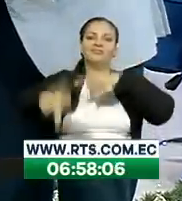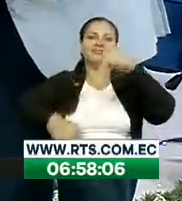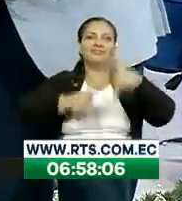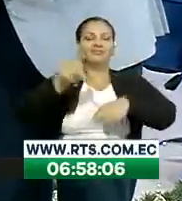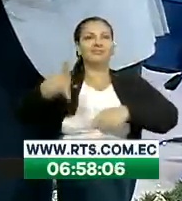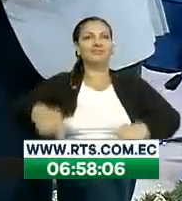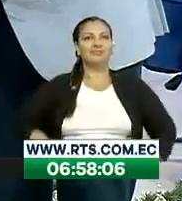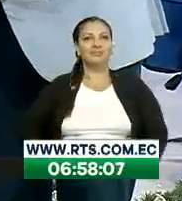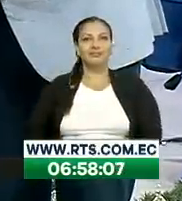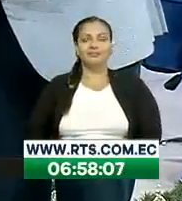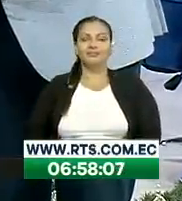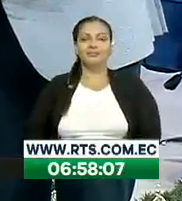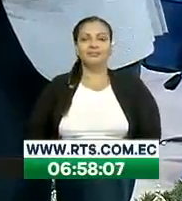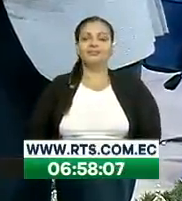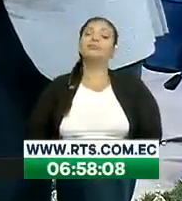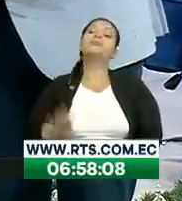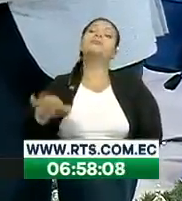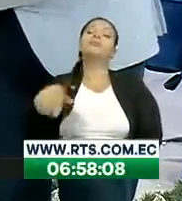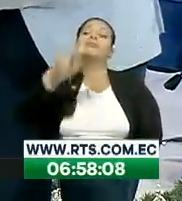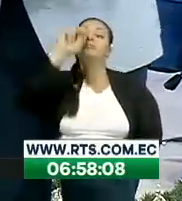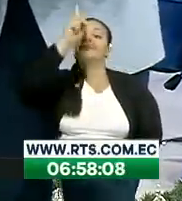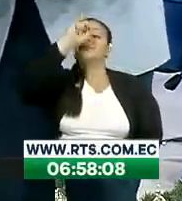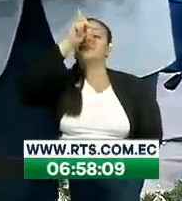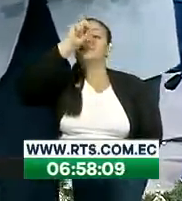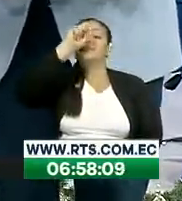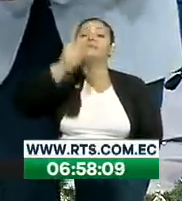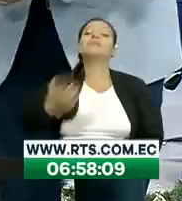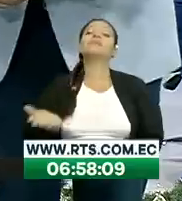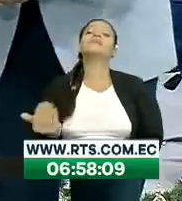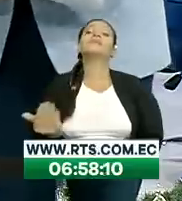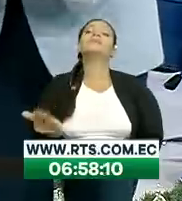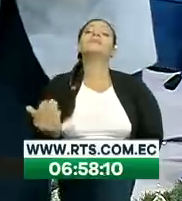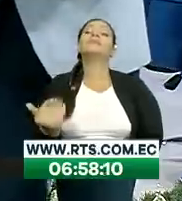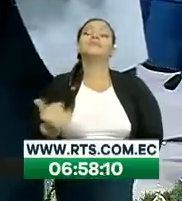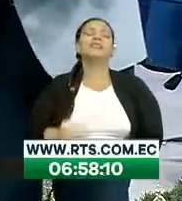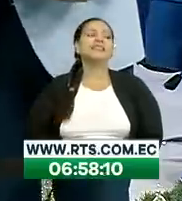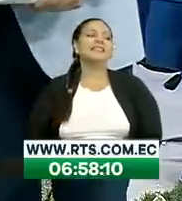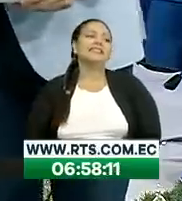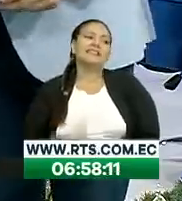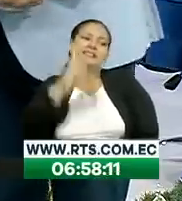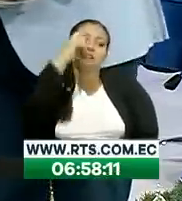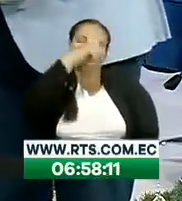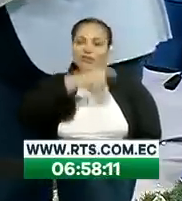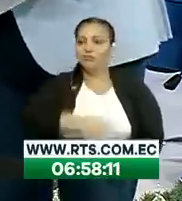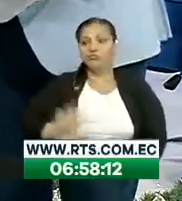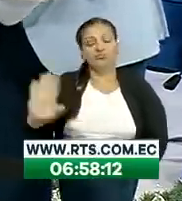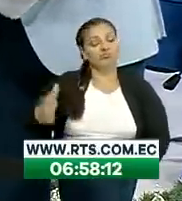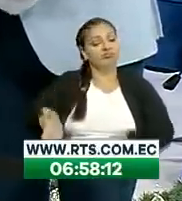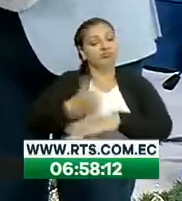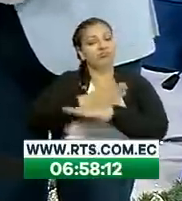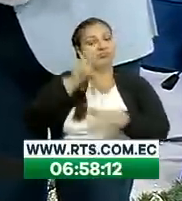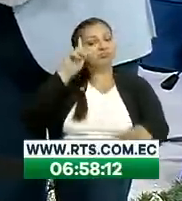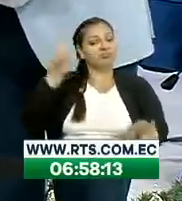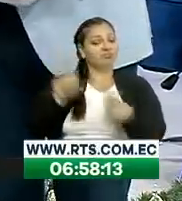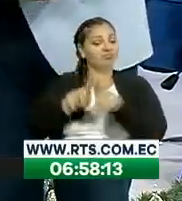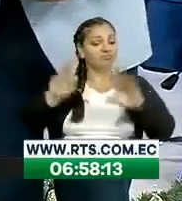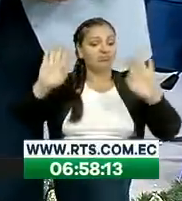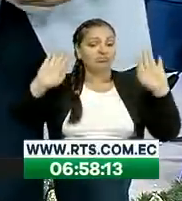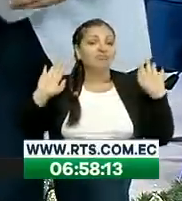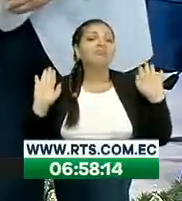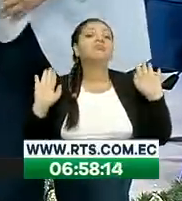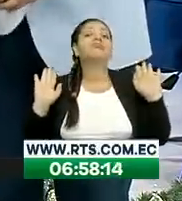cierto, rapidito. ¿Y el carro? ¿Cómo va? Está complicado. ¿Cómo que está complicado? Está difícil la cosa. ¿Usted cómo que no quiere regresar al año